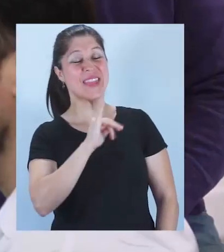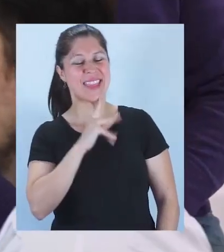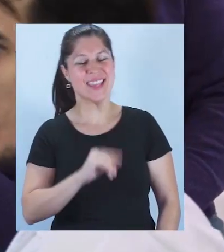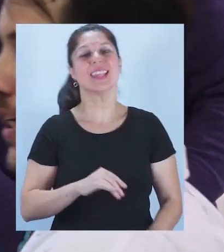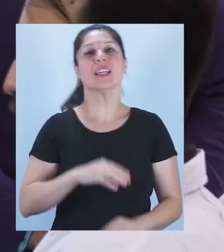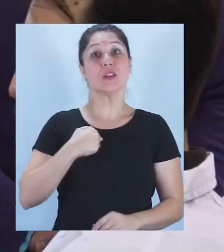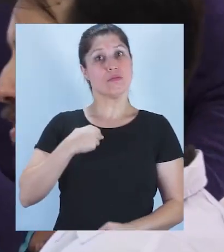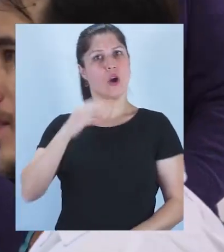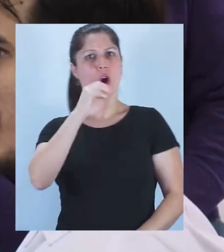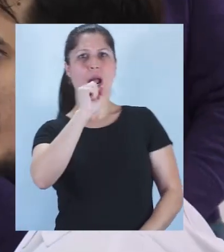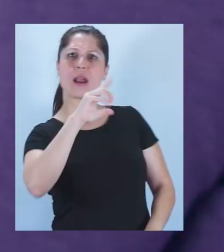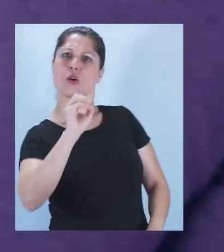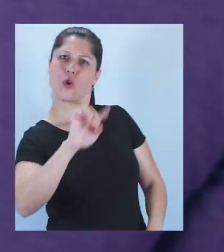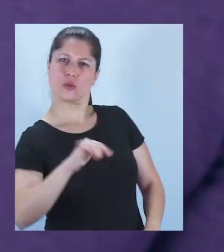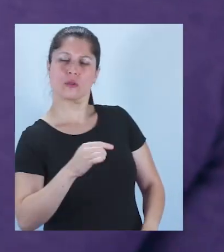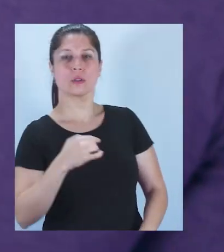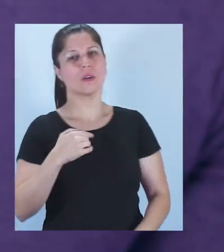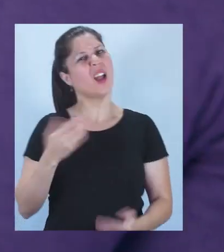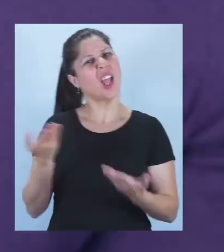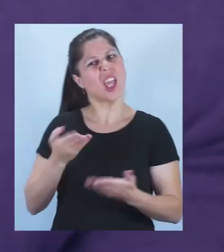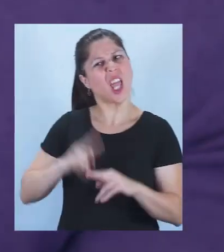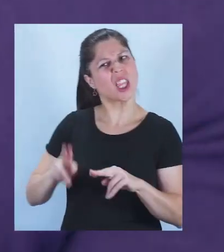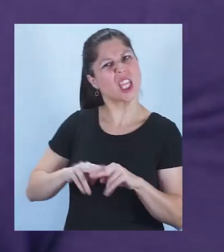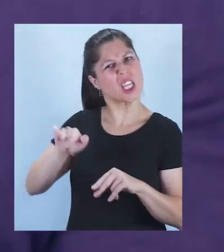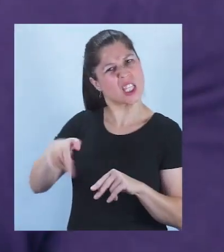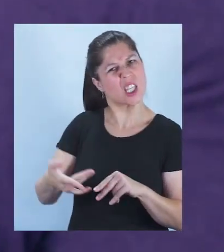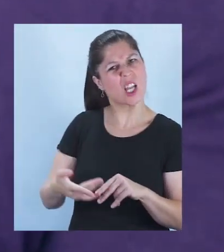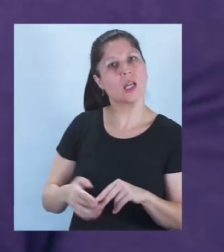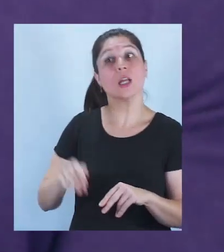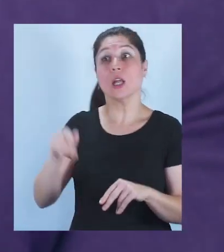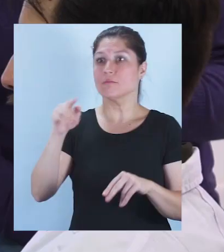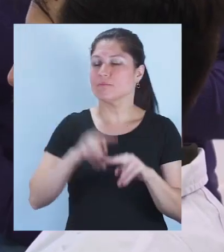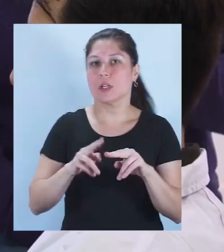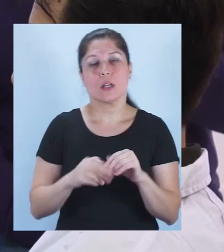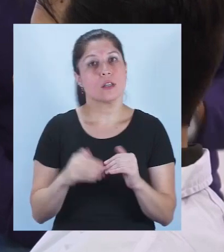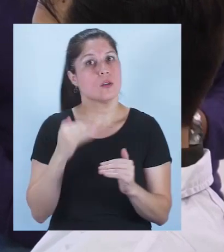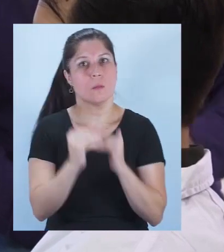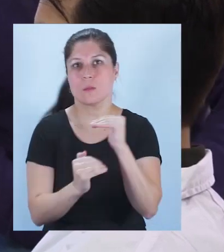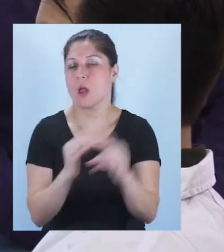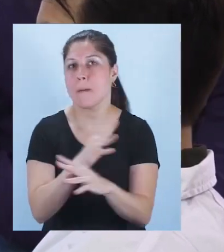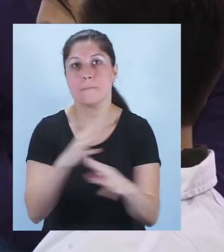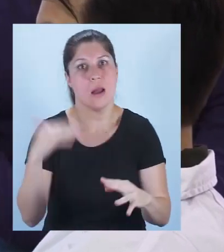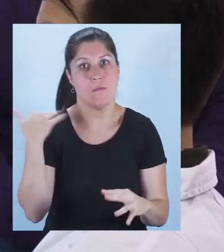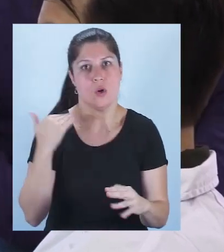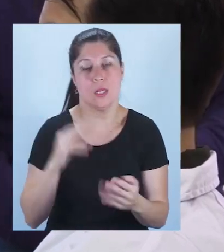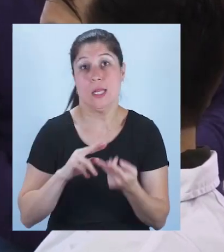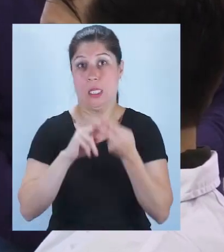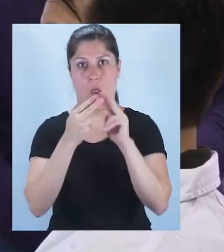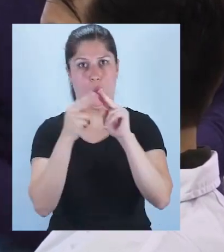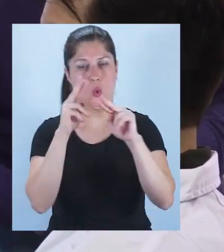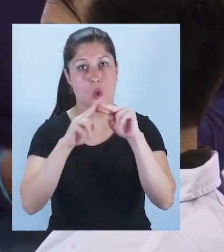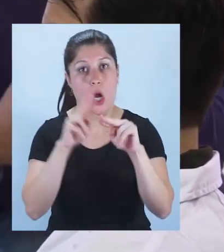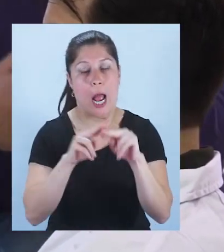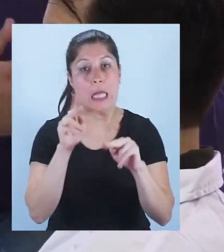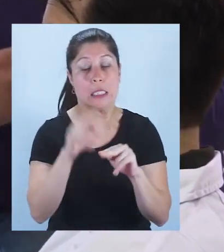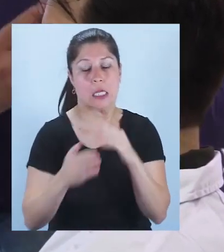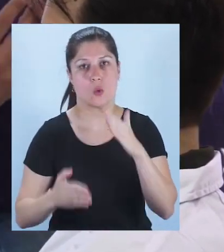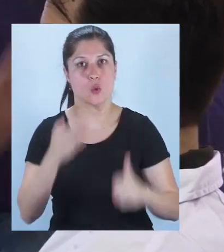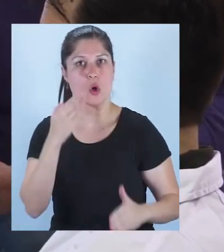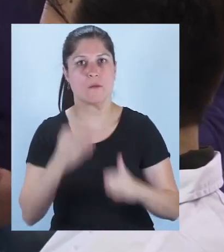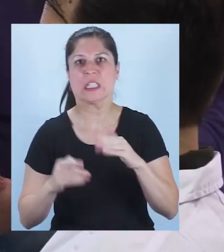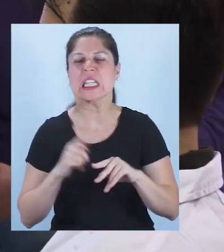Hola, Viti. Yo soy Carlos. ¿Y ustedes qué hacen acá? Lo que está haciendo Carlos es una de las etapas más importantes de la construcción de nuestro robot, que